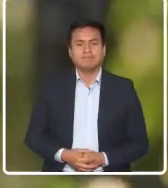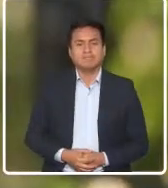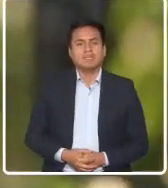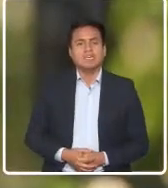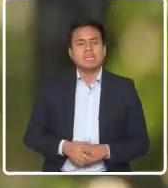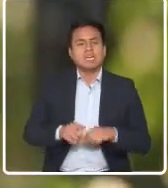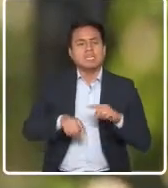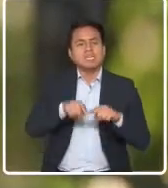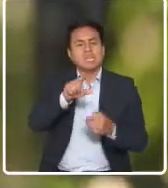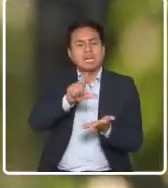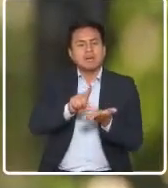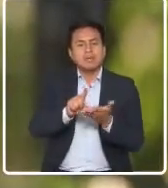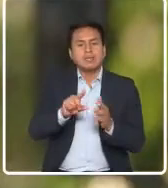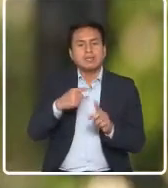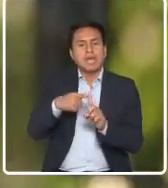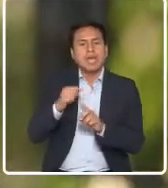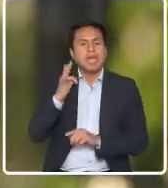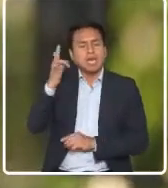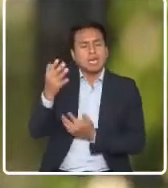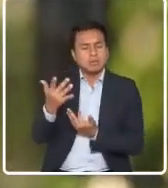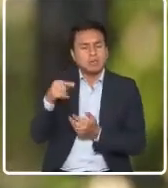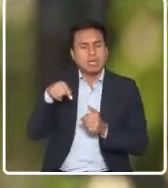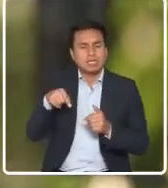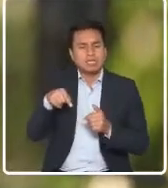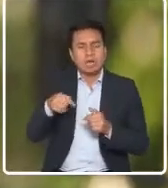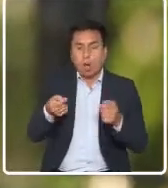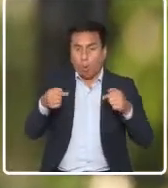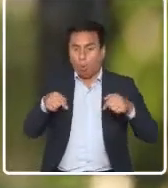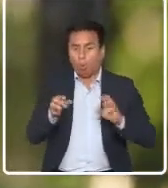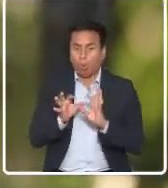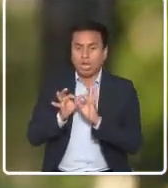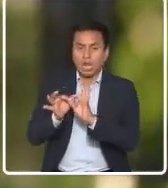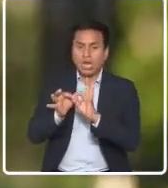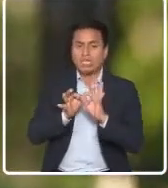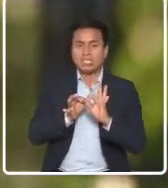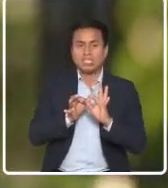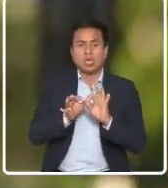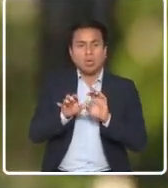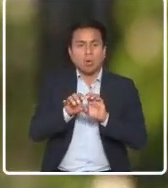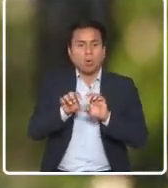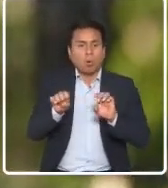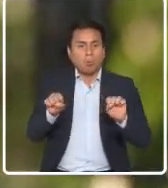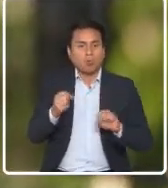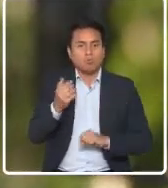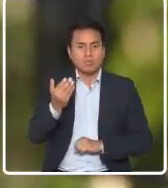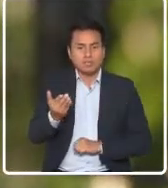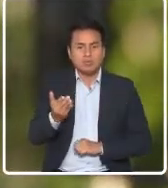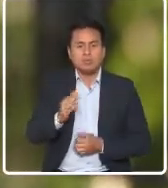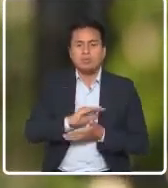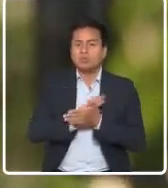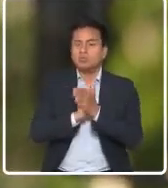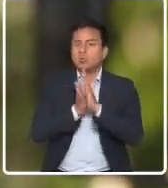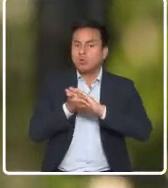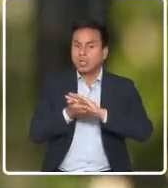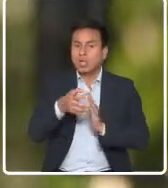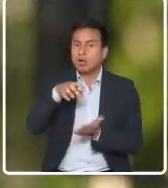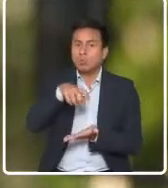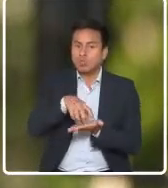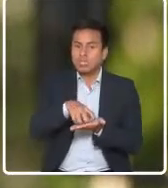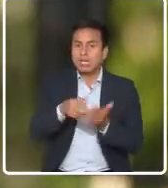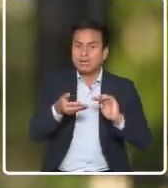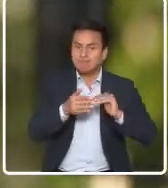Esta tierra de esperanzas que hoy, gracias a su compromiso y al de toda nuestra